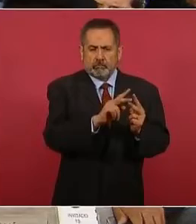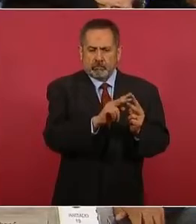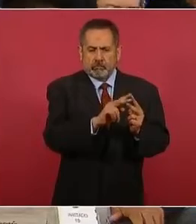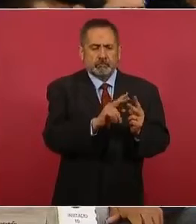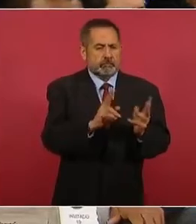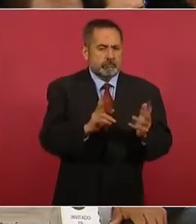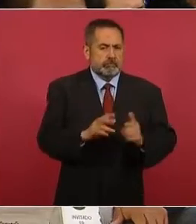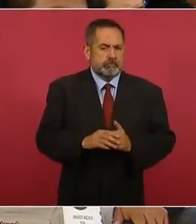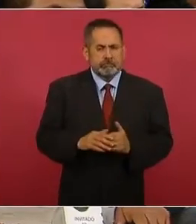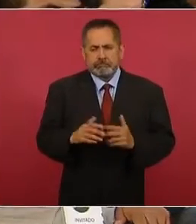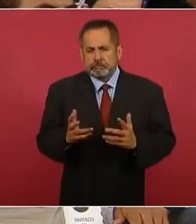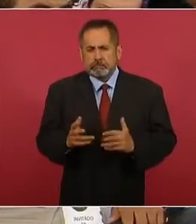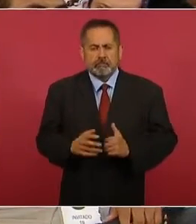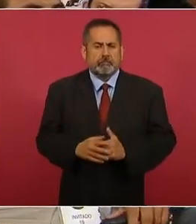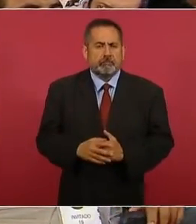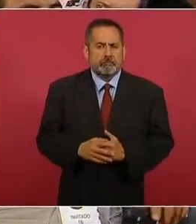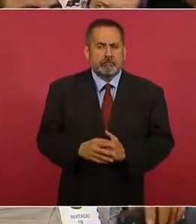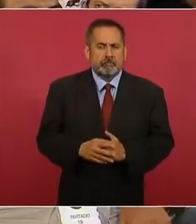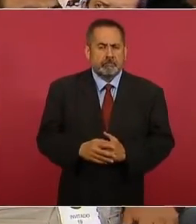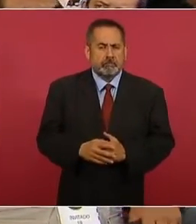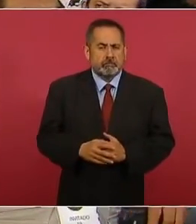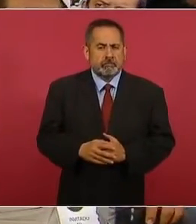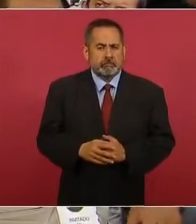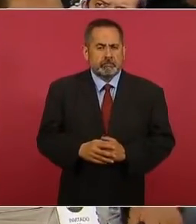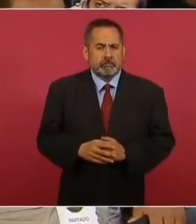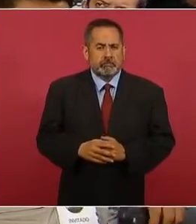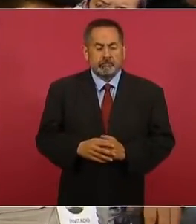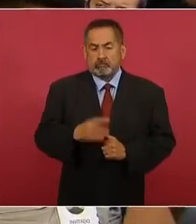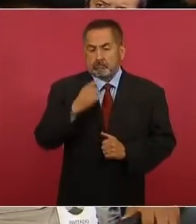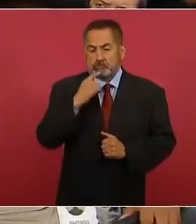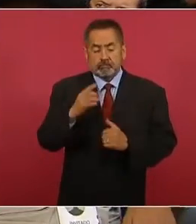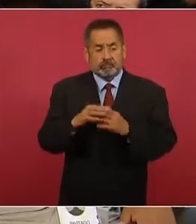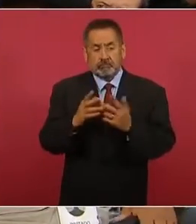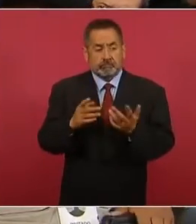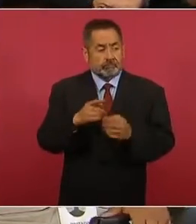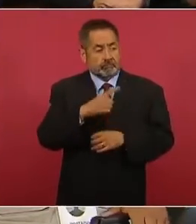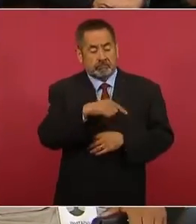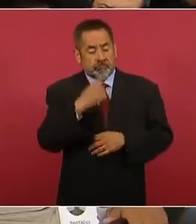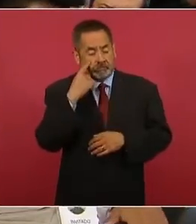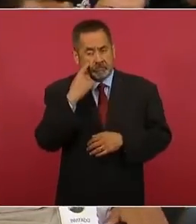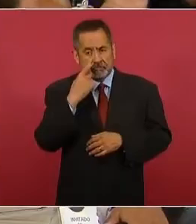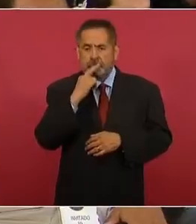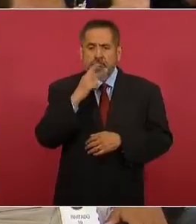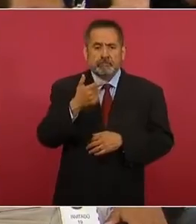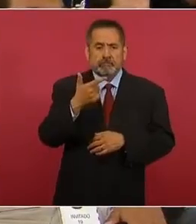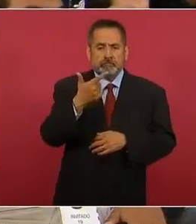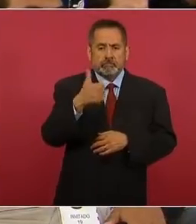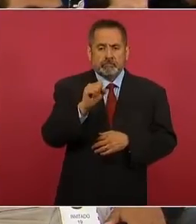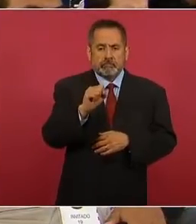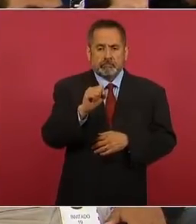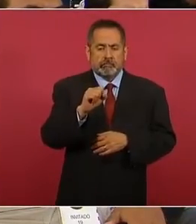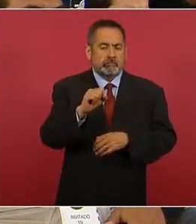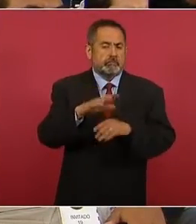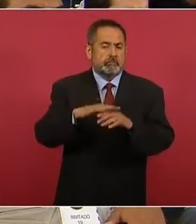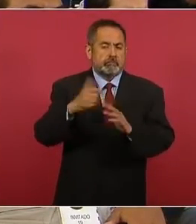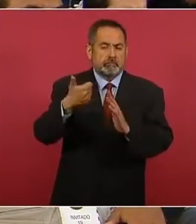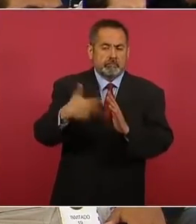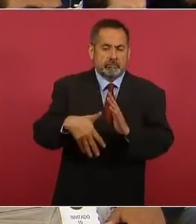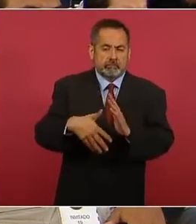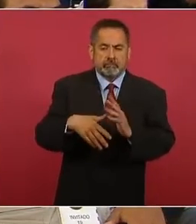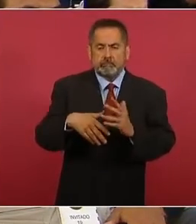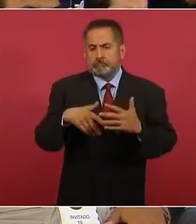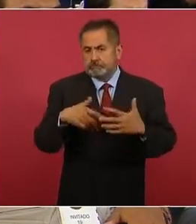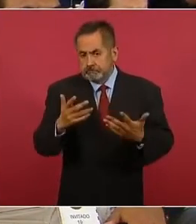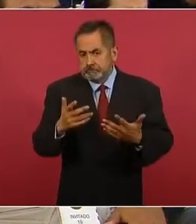combustóleo. Entonces, y prefieren el gas natural porque es más barato, pero